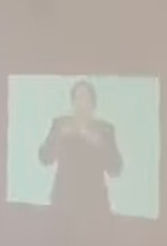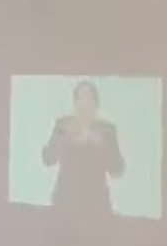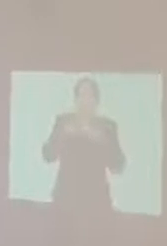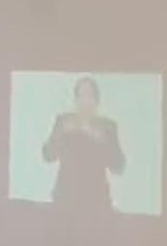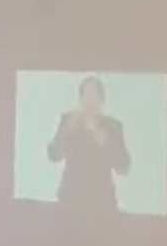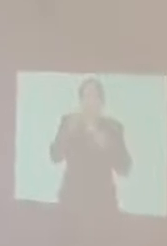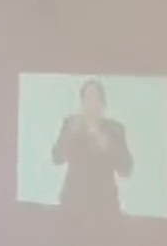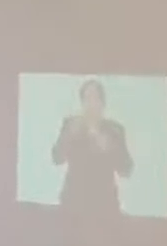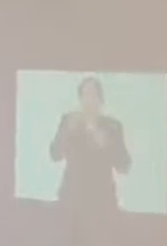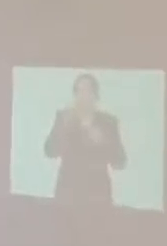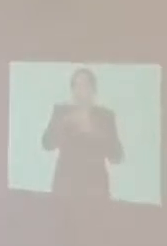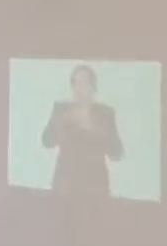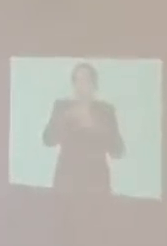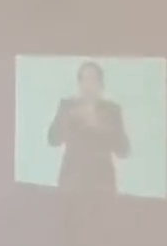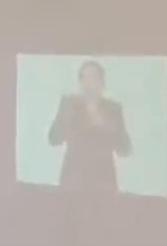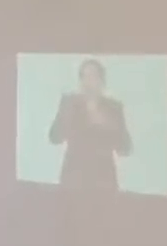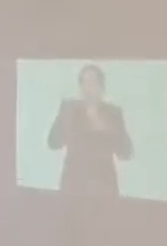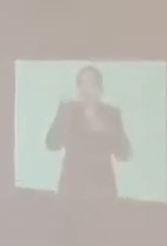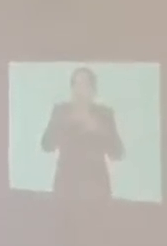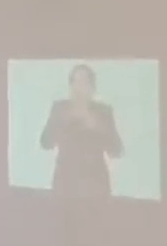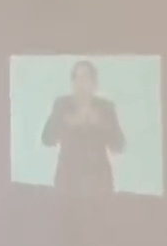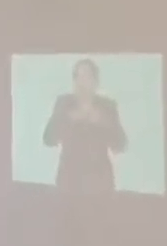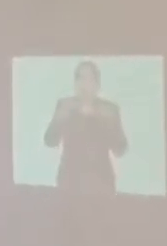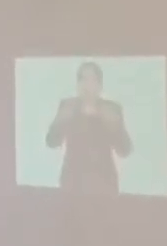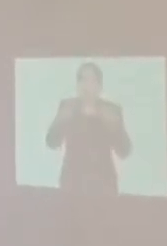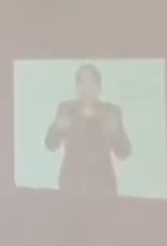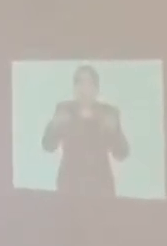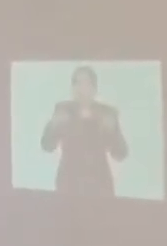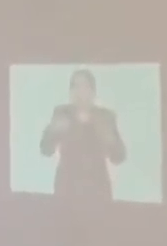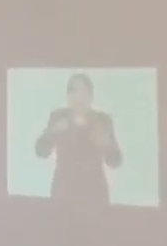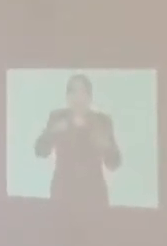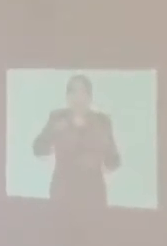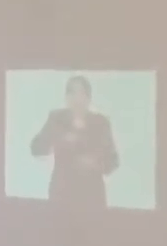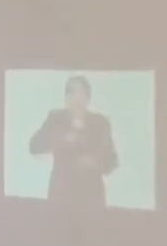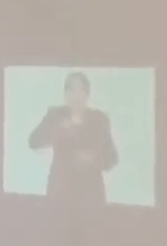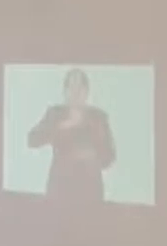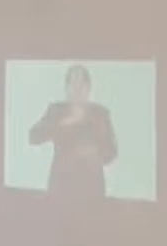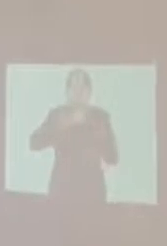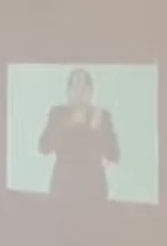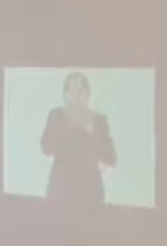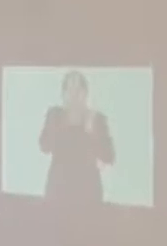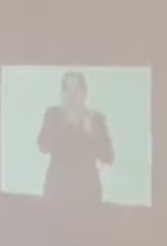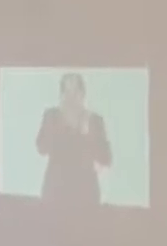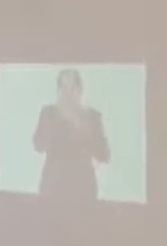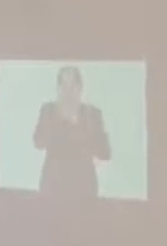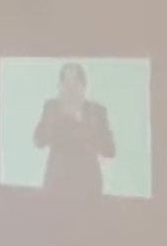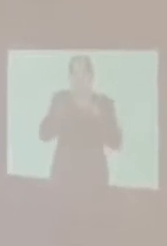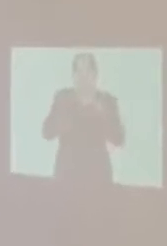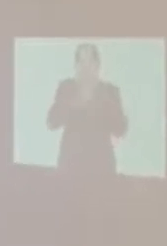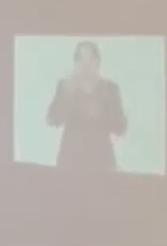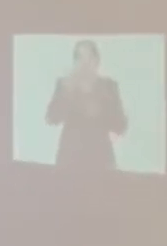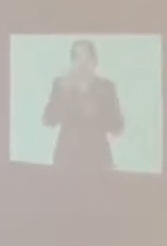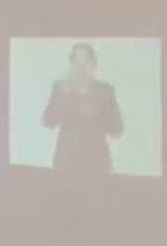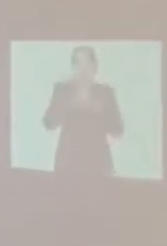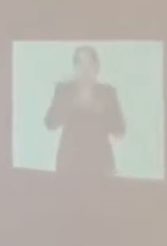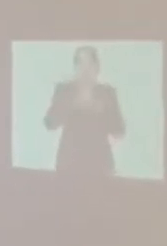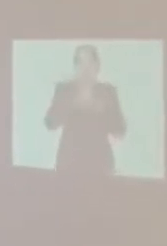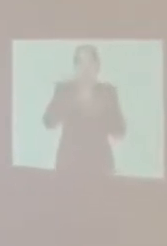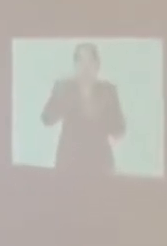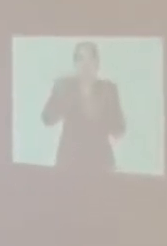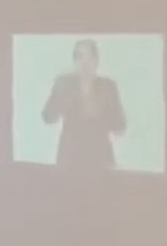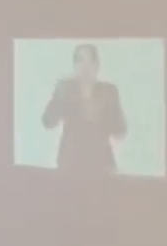la primera clínica en el país para personas trans. Construimos 3 nuevos hospitales generales, Topilejo,